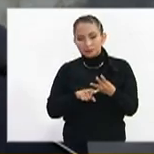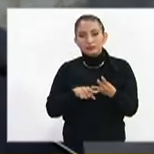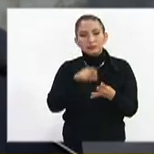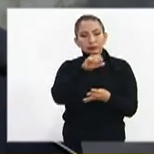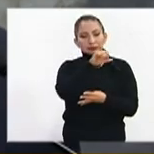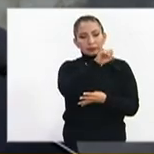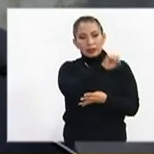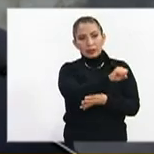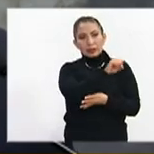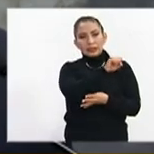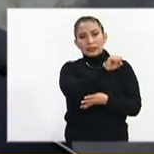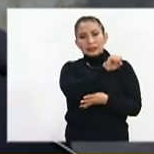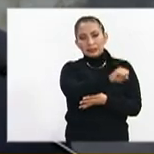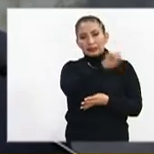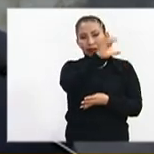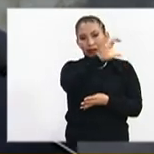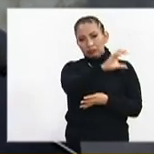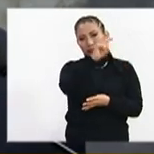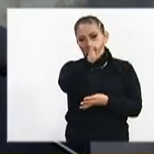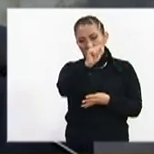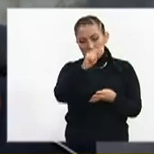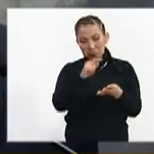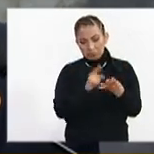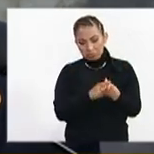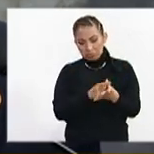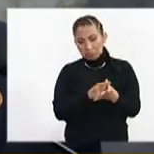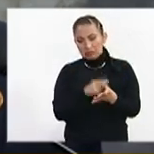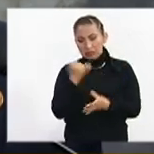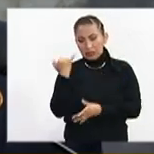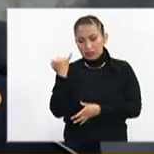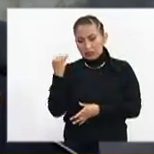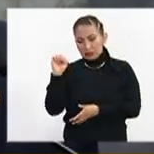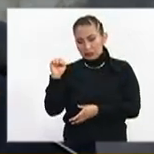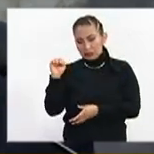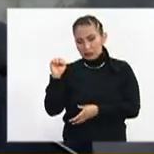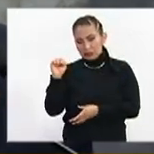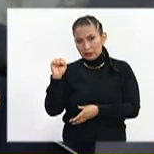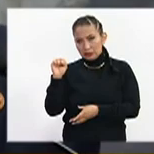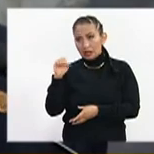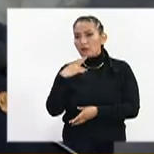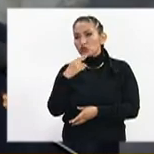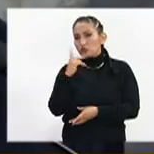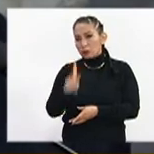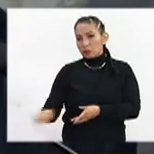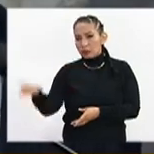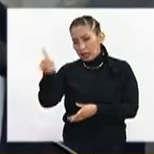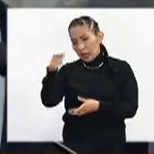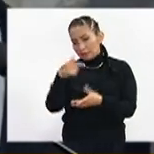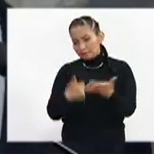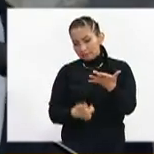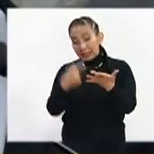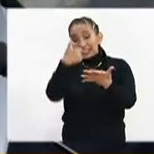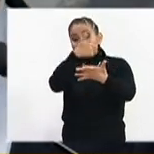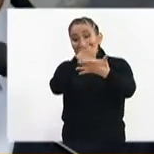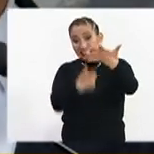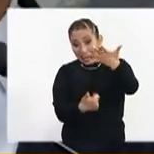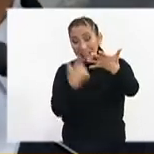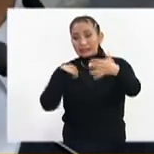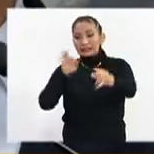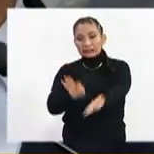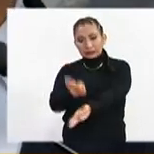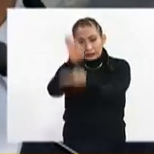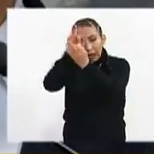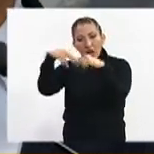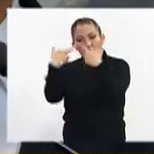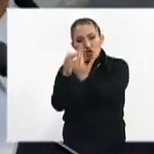la Secretaría de Comunicaciones y Transportes y la Secretaría de la Función Pública. Estas 6